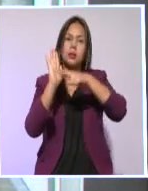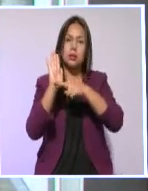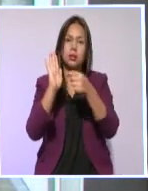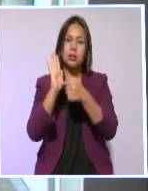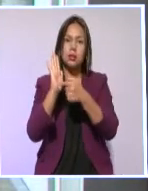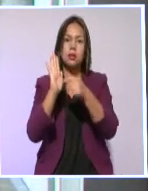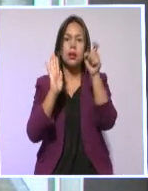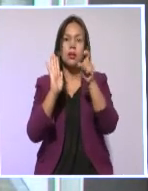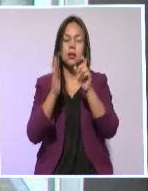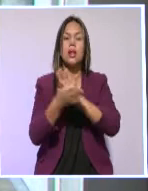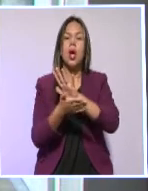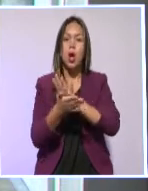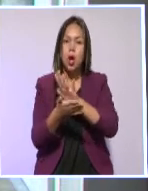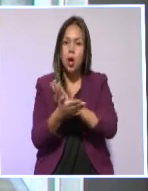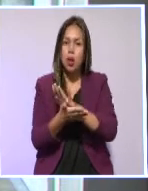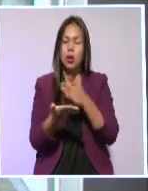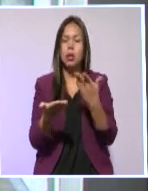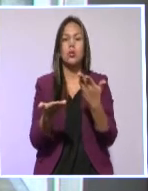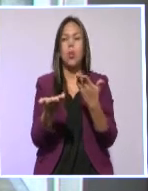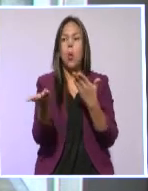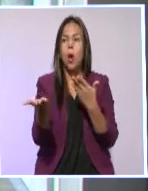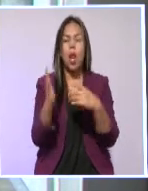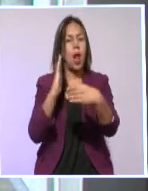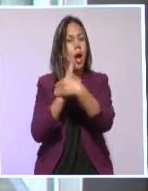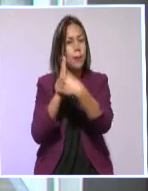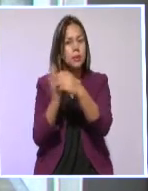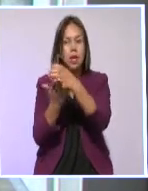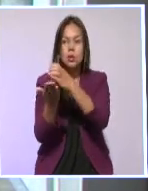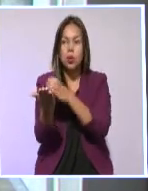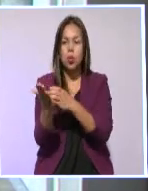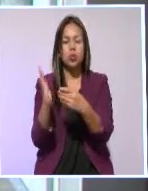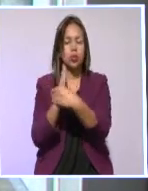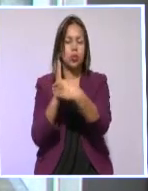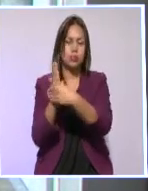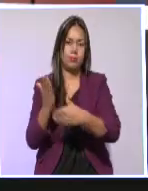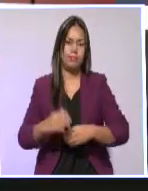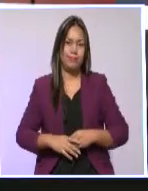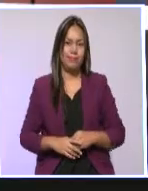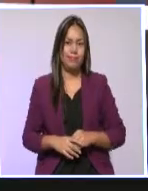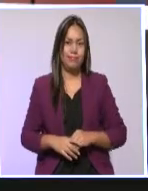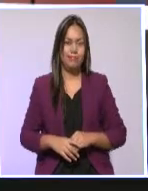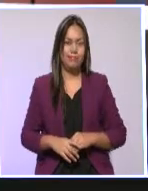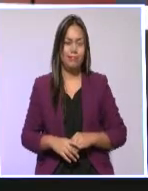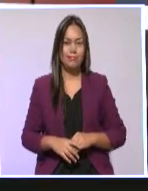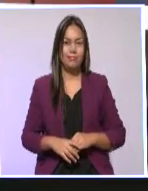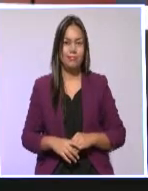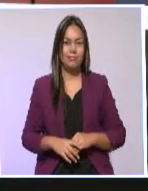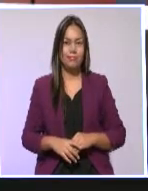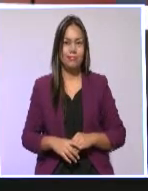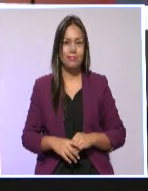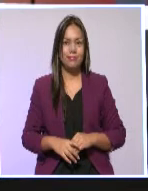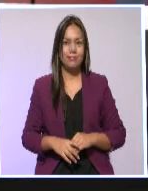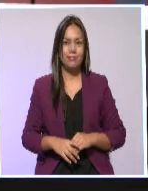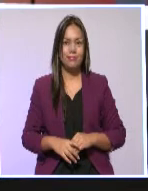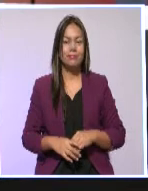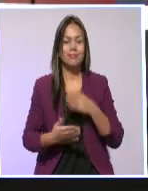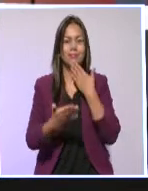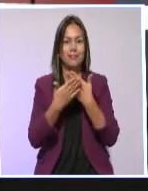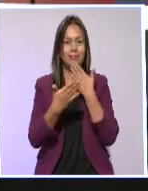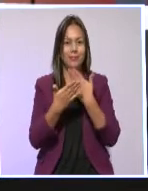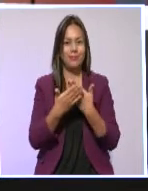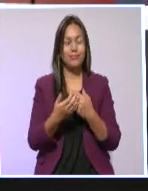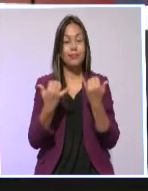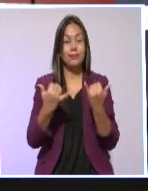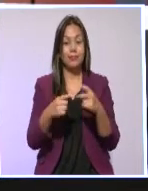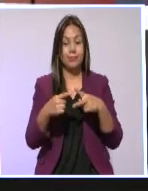pasar por una escuela de conducción y capacitarse. Hasta aquí el informe, buenas tardes. Gracias Lorena por la información. Es